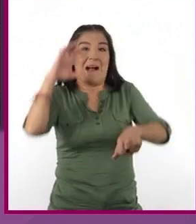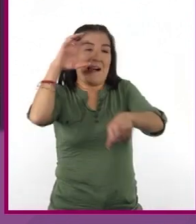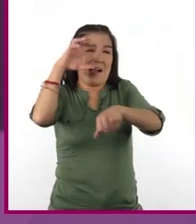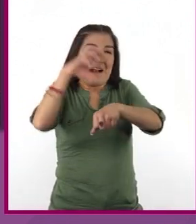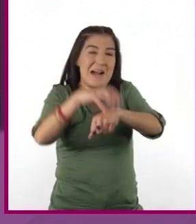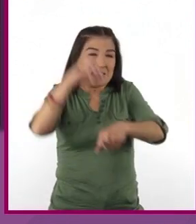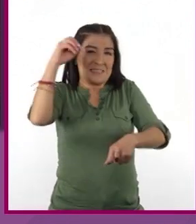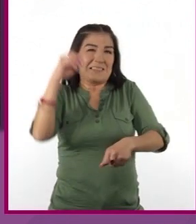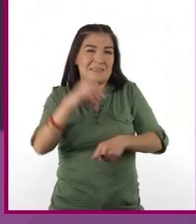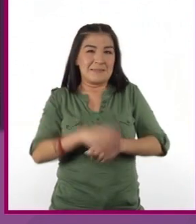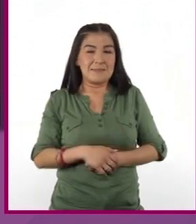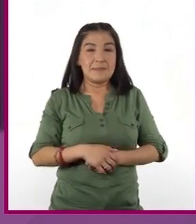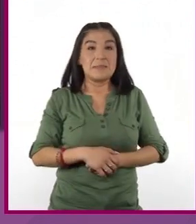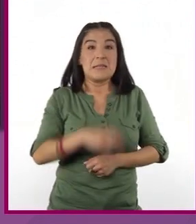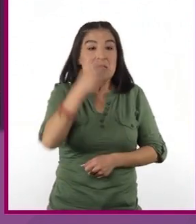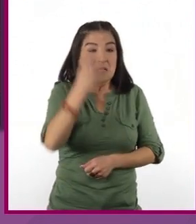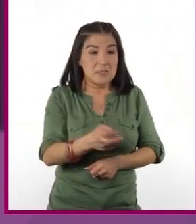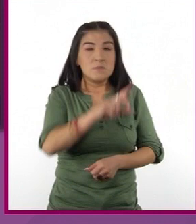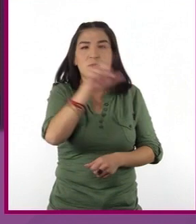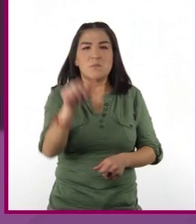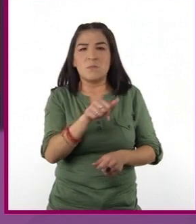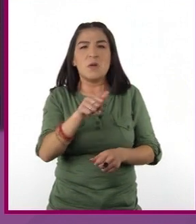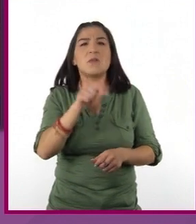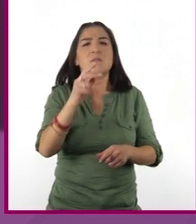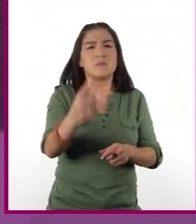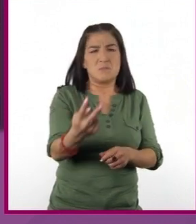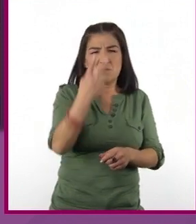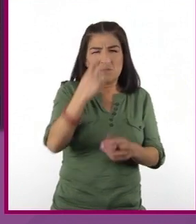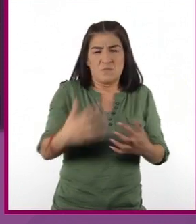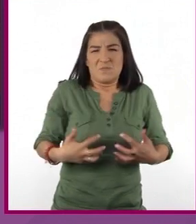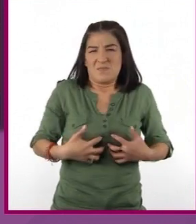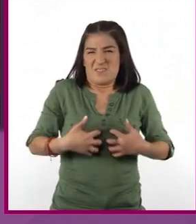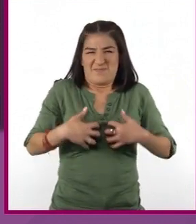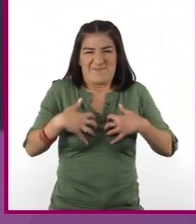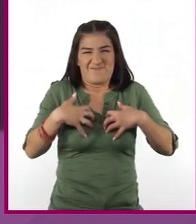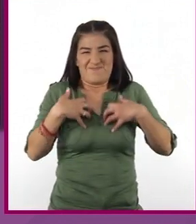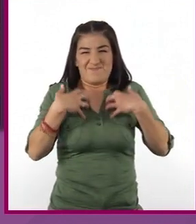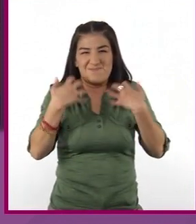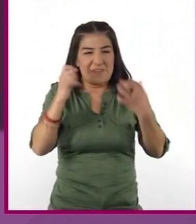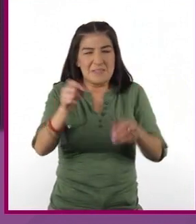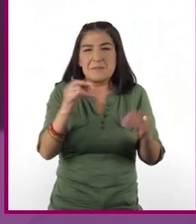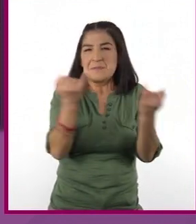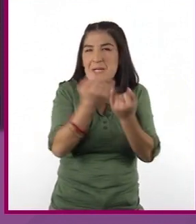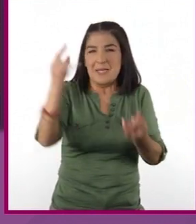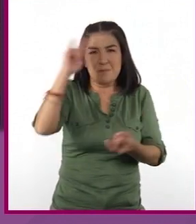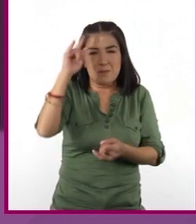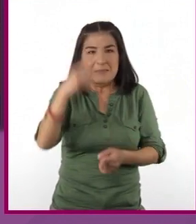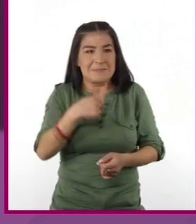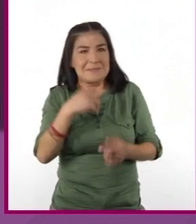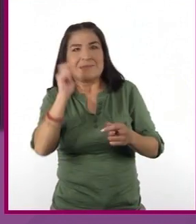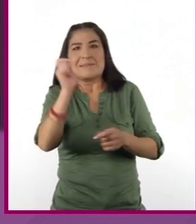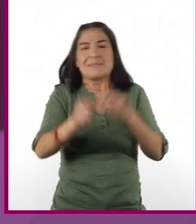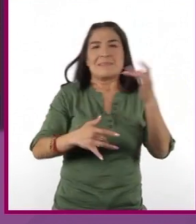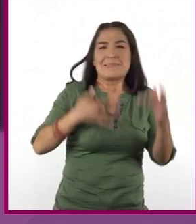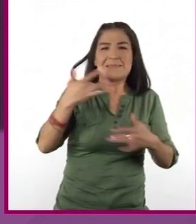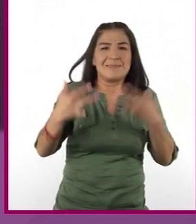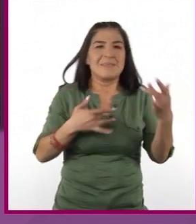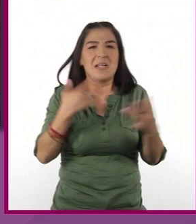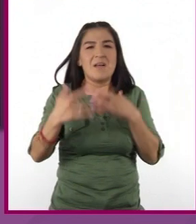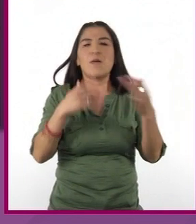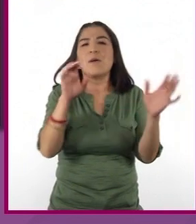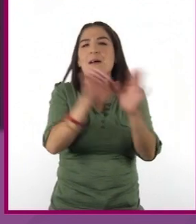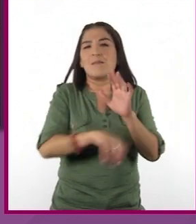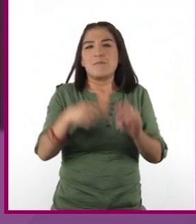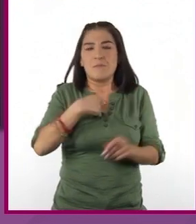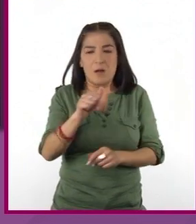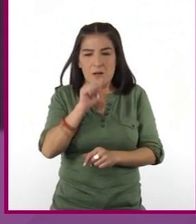mano. Al punto, se apoderó de mí una furia demoníaca y ya no supe lo que hacía. Fue como si la raíz de mi